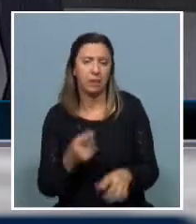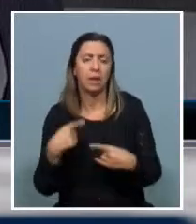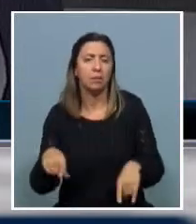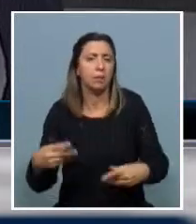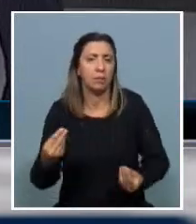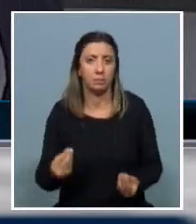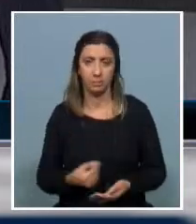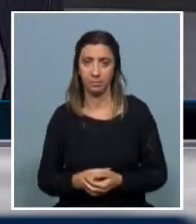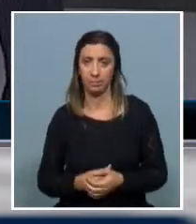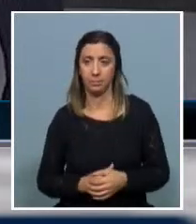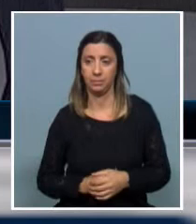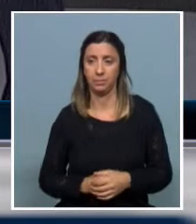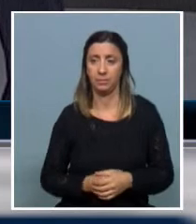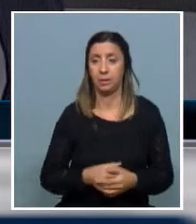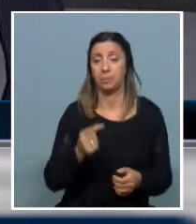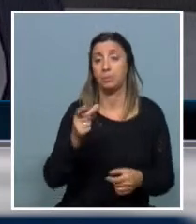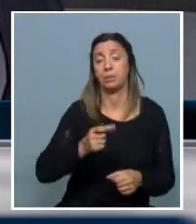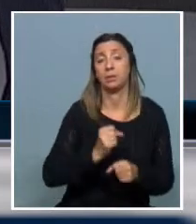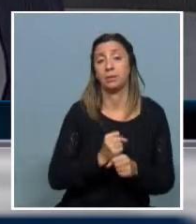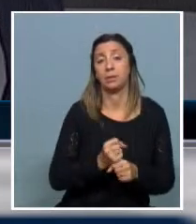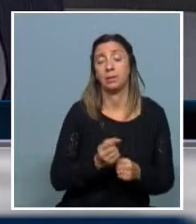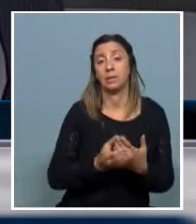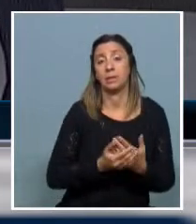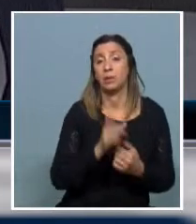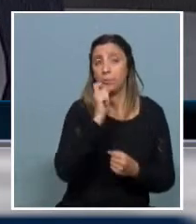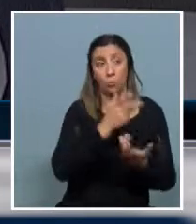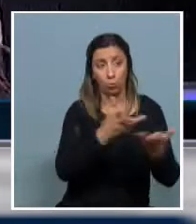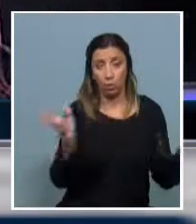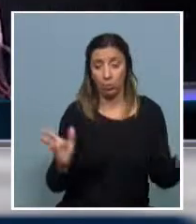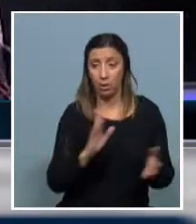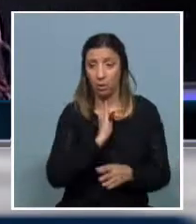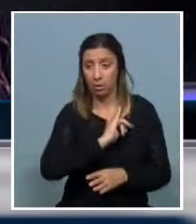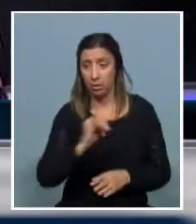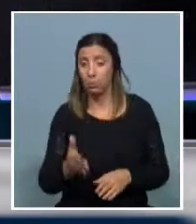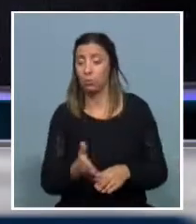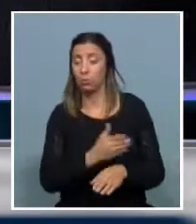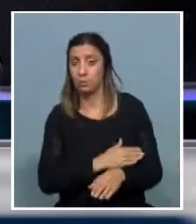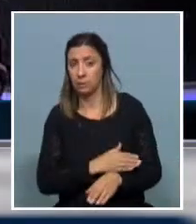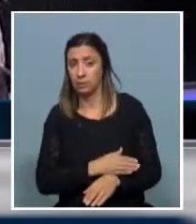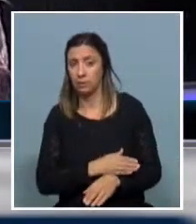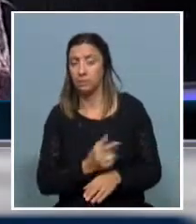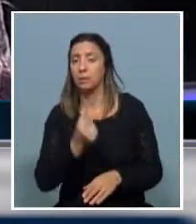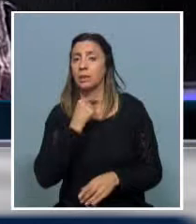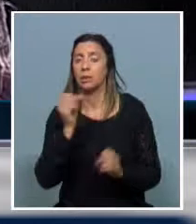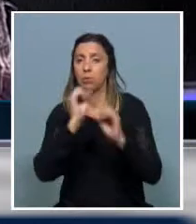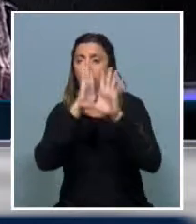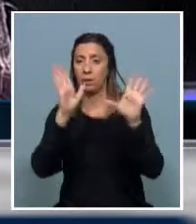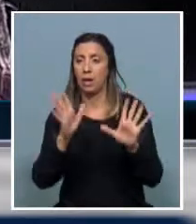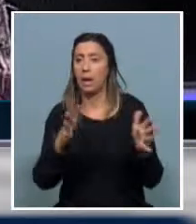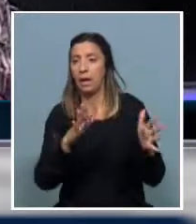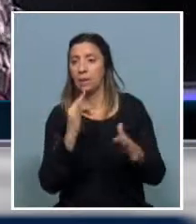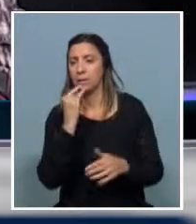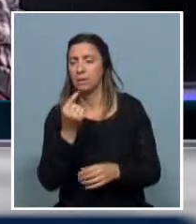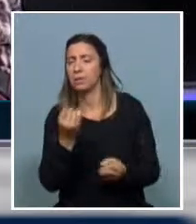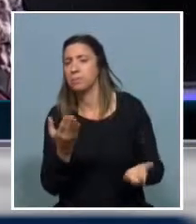casos, por ejemplo? ¿Con los funcionarios? Sí. Ya lo dije en la conferencia de prensa y lo hemos denunciado. Quiero aclarar porque a veces me